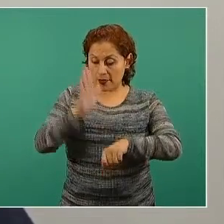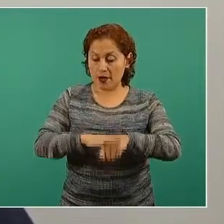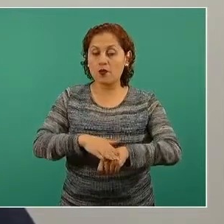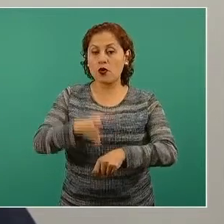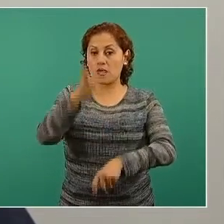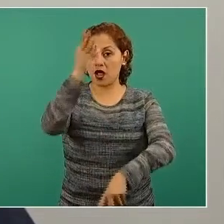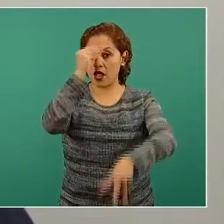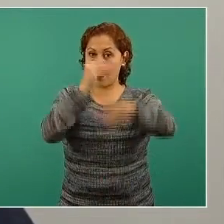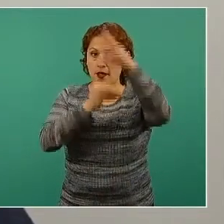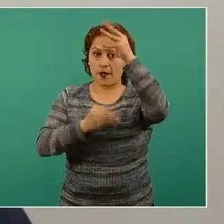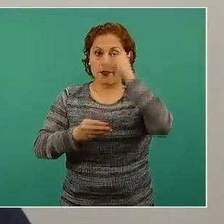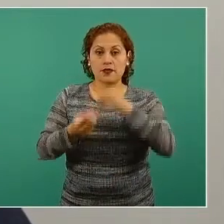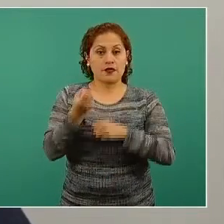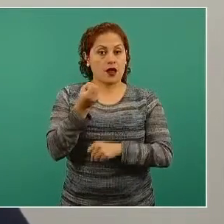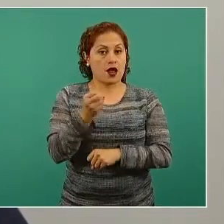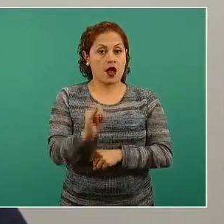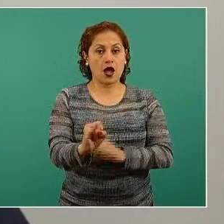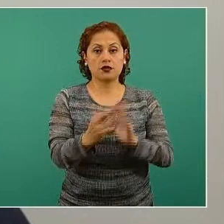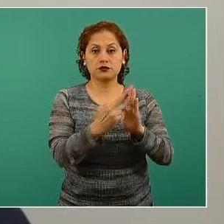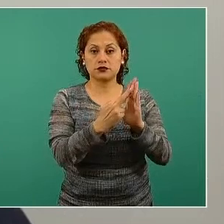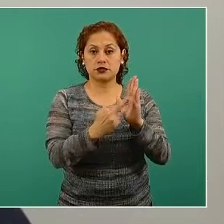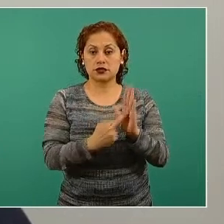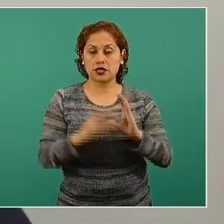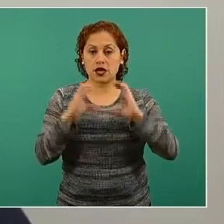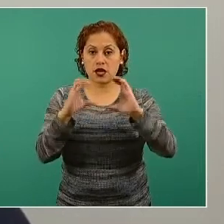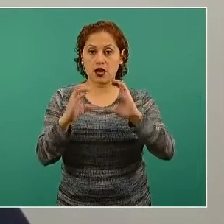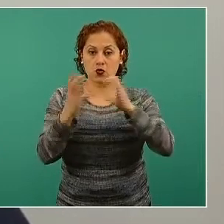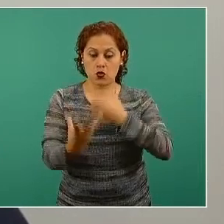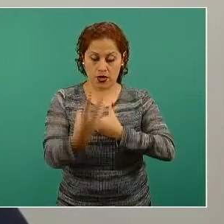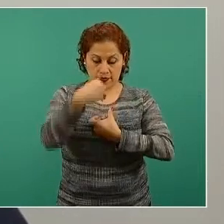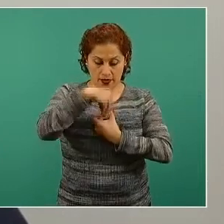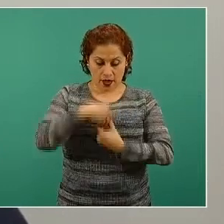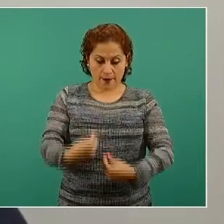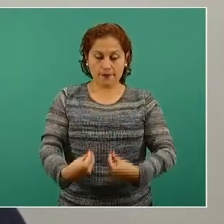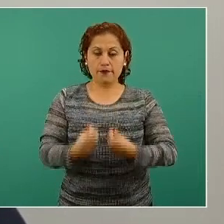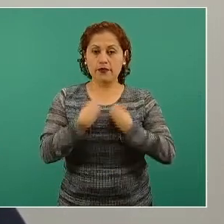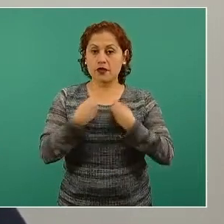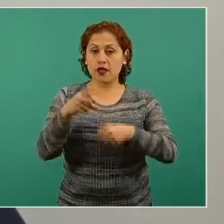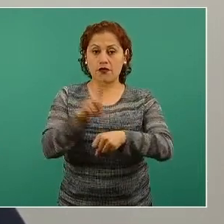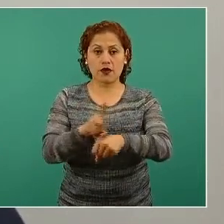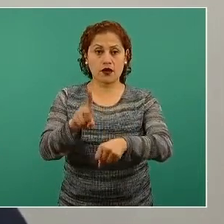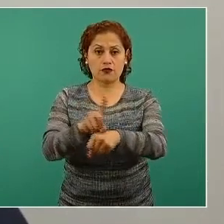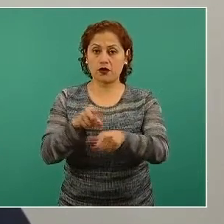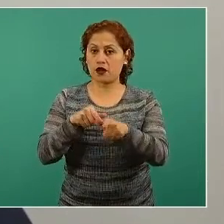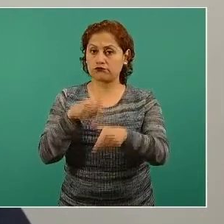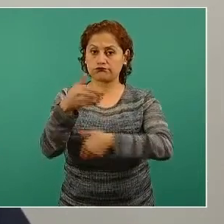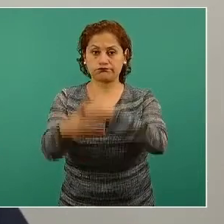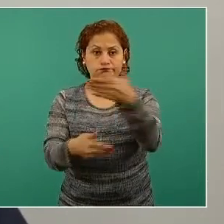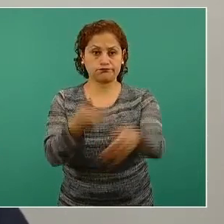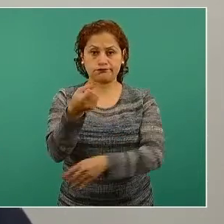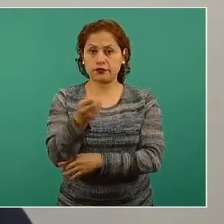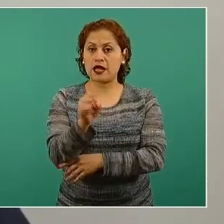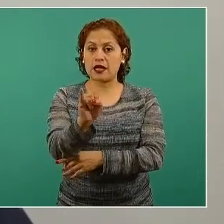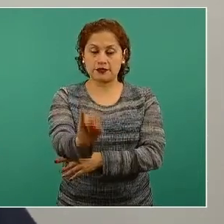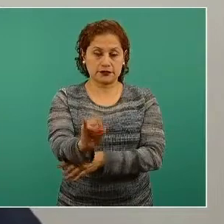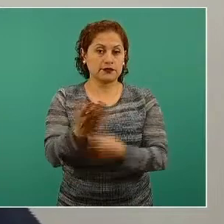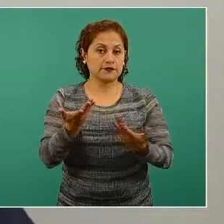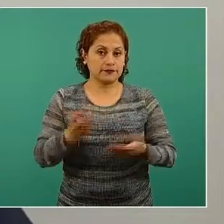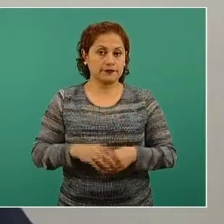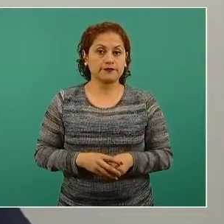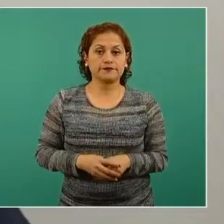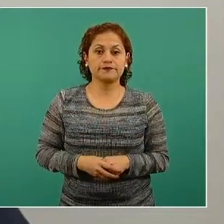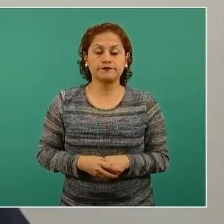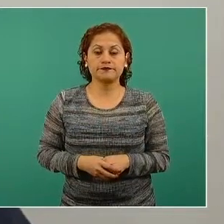parte ya de nuestro día a día y deben de haber formado parte de nuestros hábitos. Nos estamos refiriendo precisamente